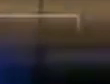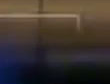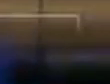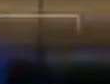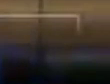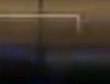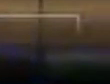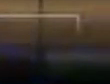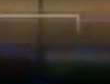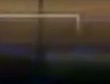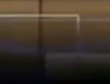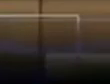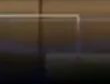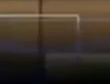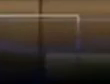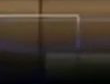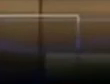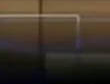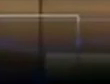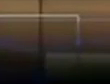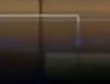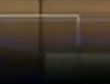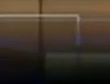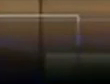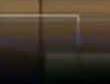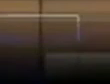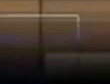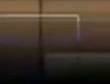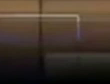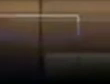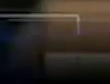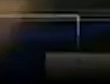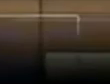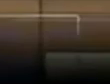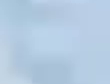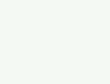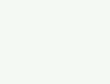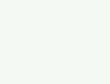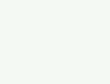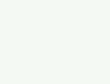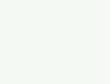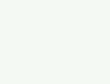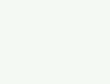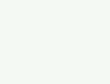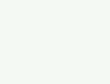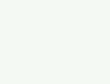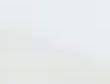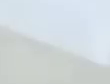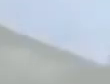Y en lo internacional, Brasil prolonga emergencia sanitaria por el Zika.